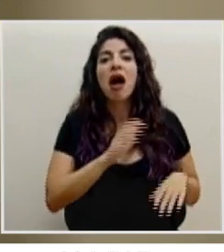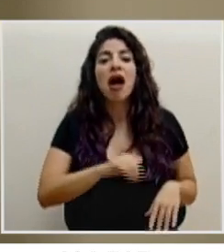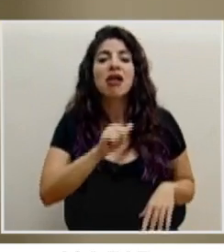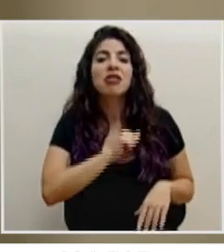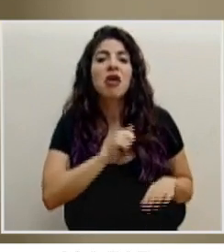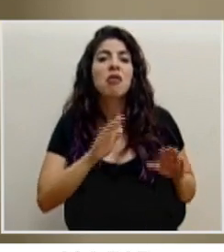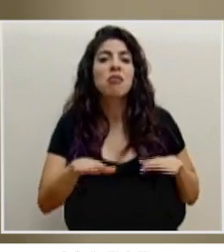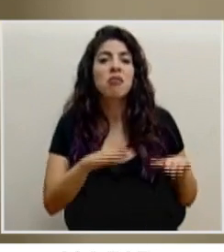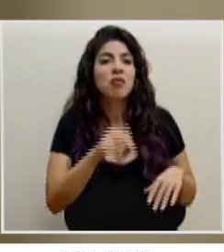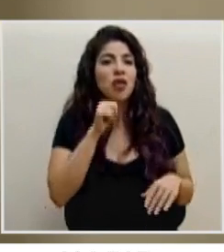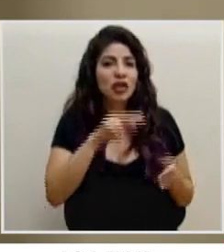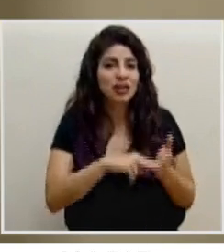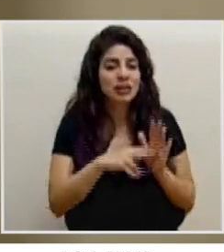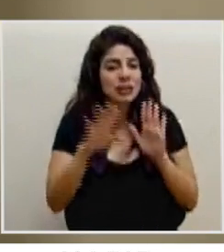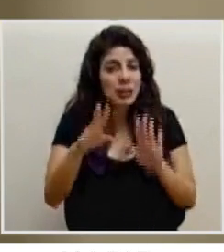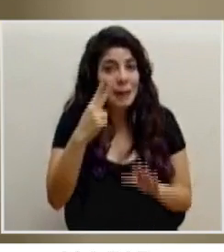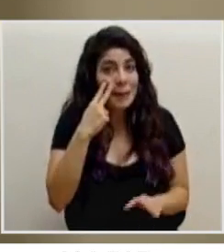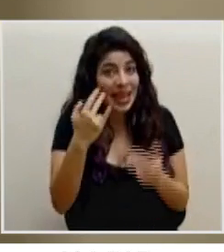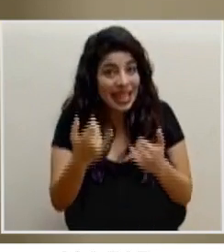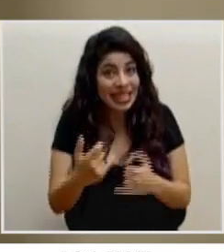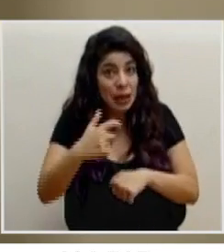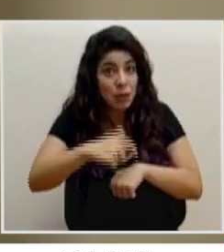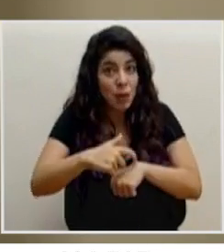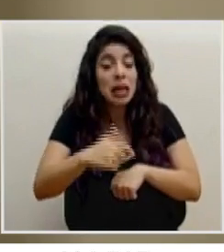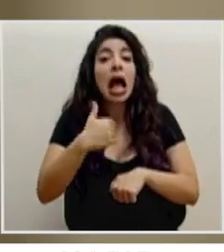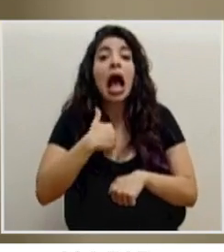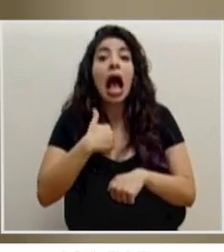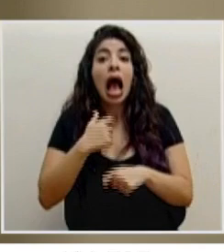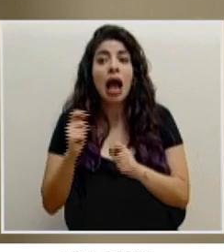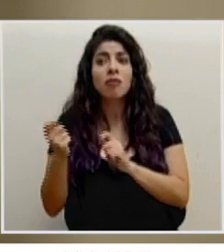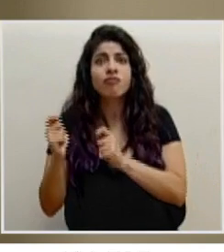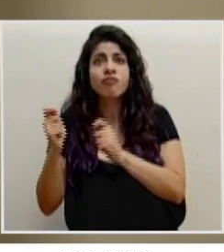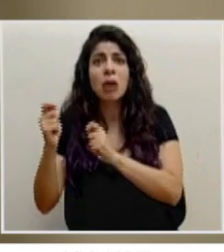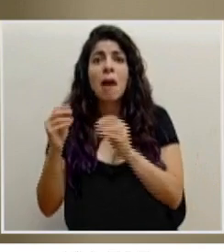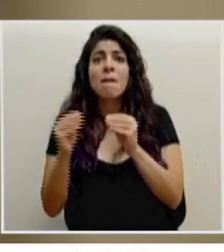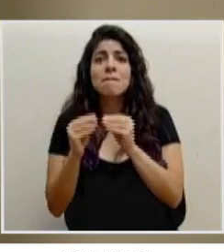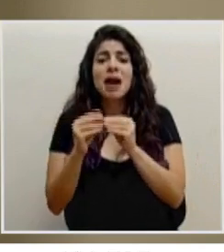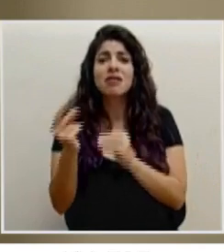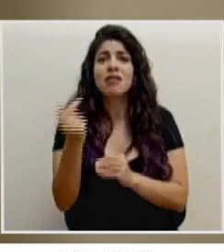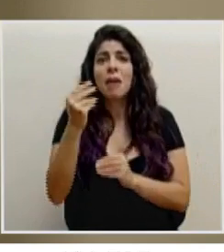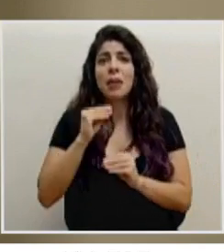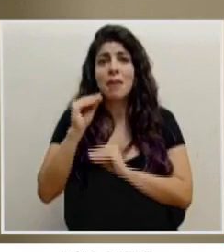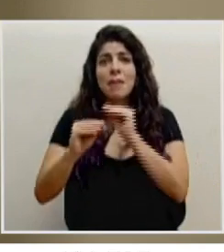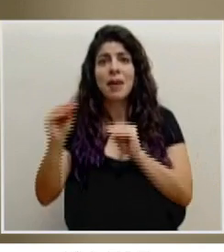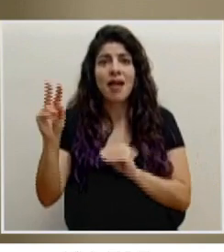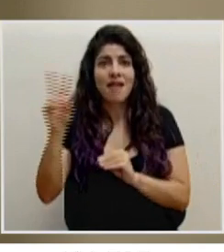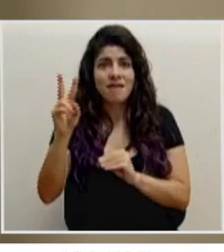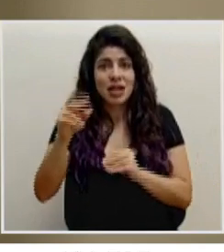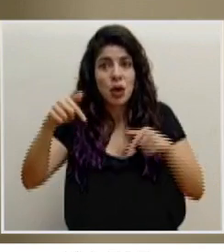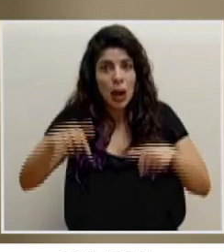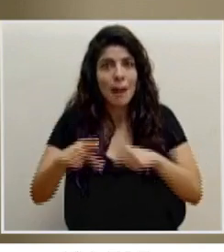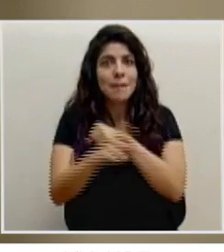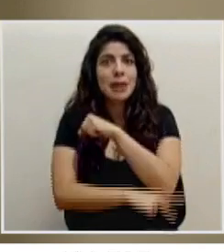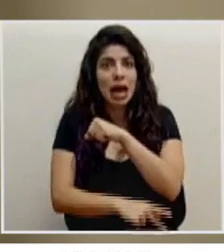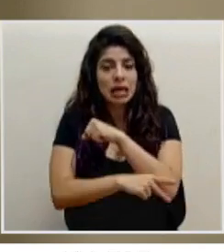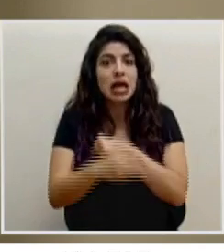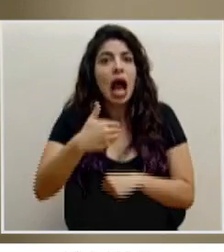conductas. Vean, en este momento ya hay variantes más infectocontagiosas del virus circulando en nuestro